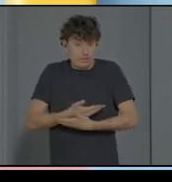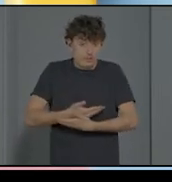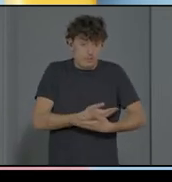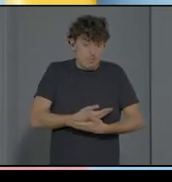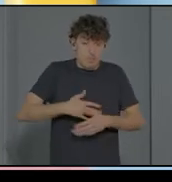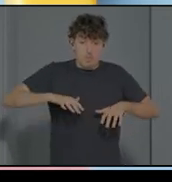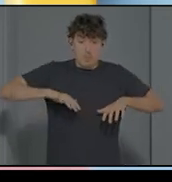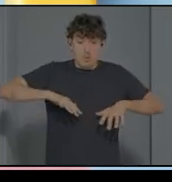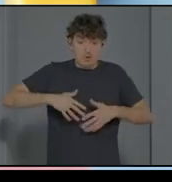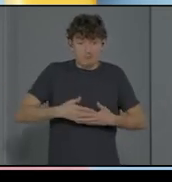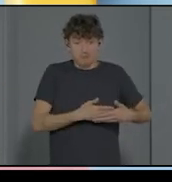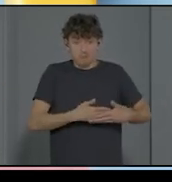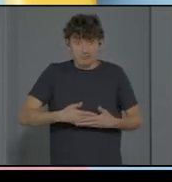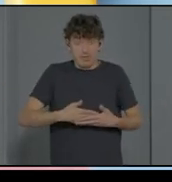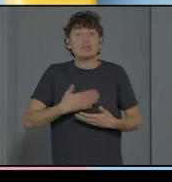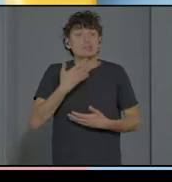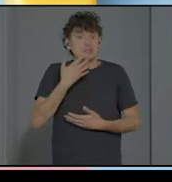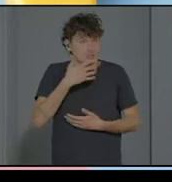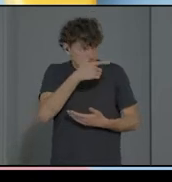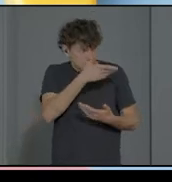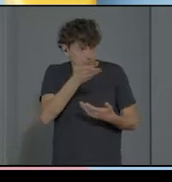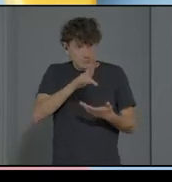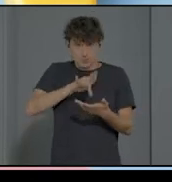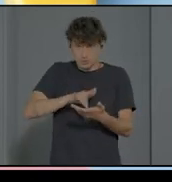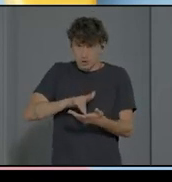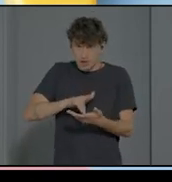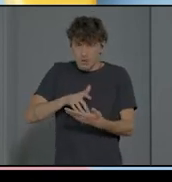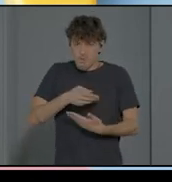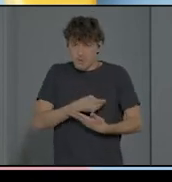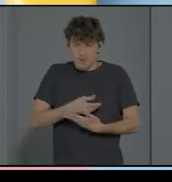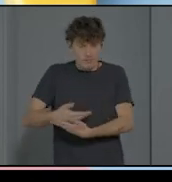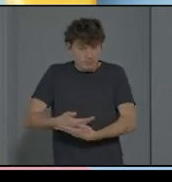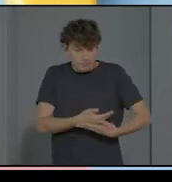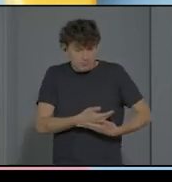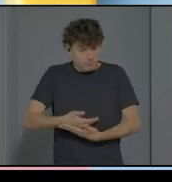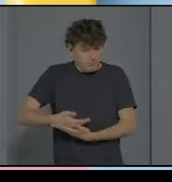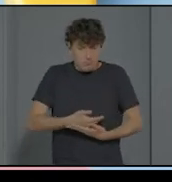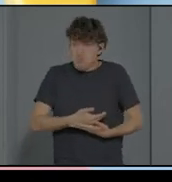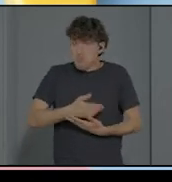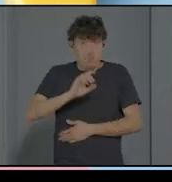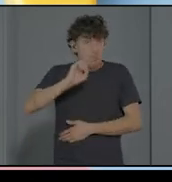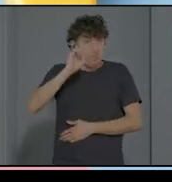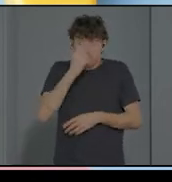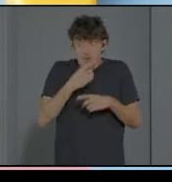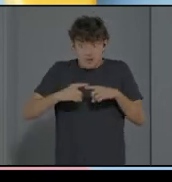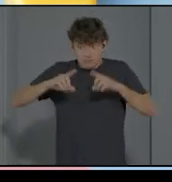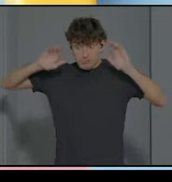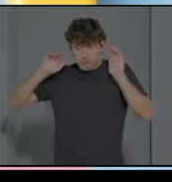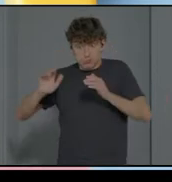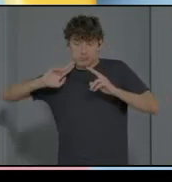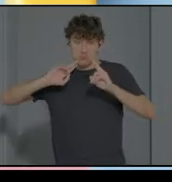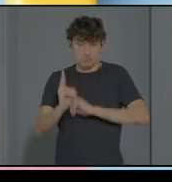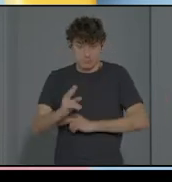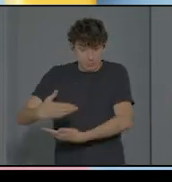de este tipo, sabéis que esta efectivamente es la primera cosa que se hace, incluso antes de hablar, y esto